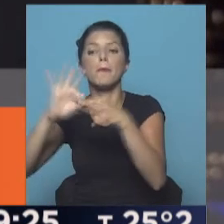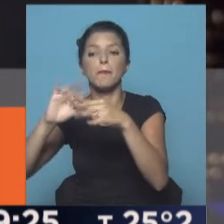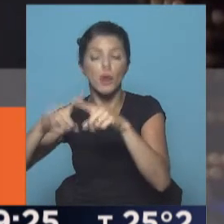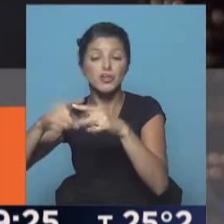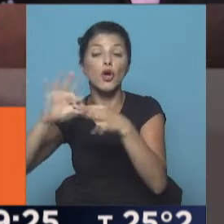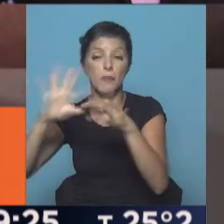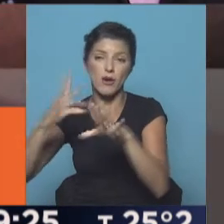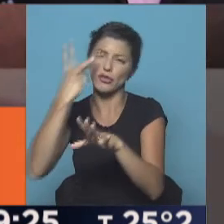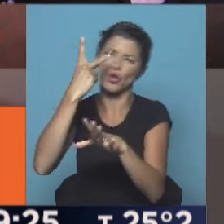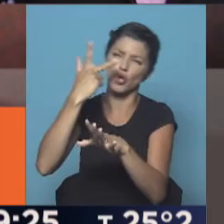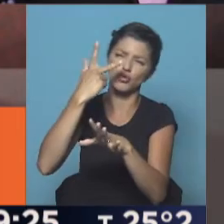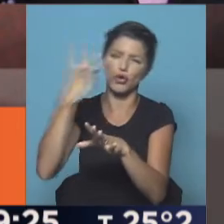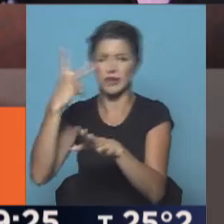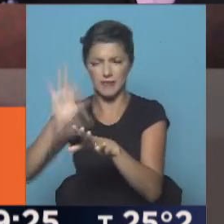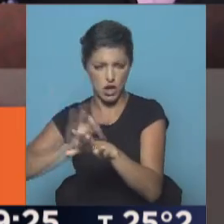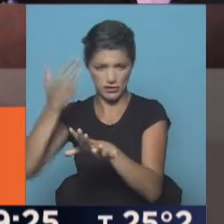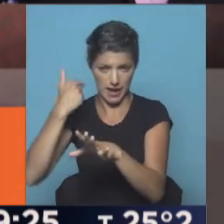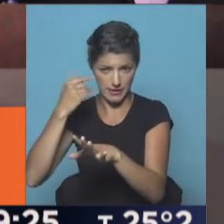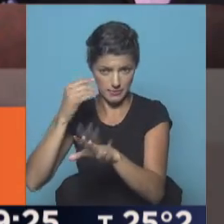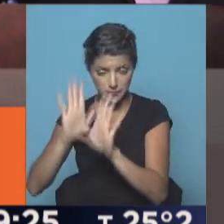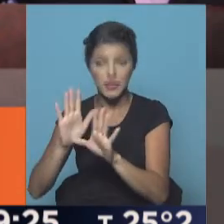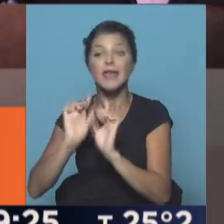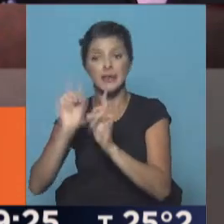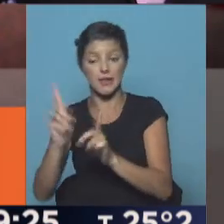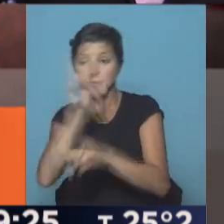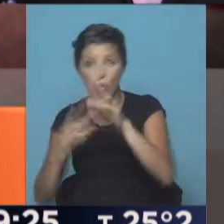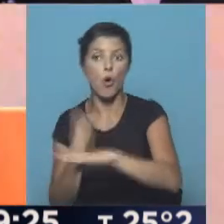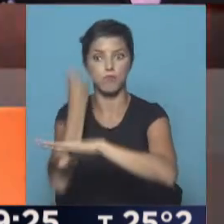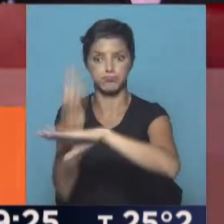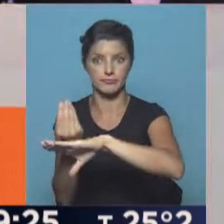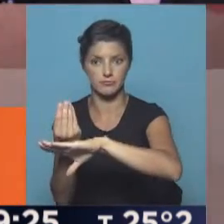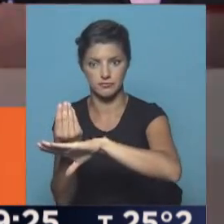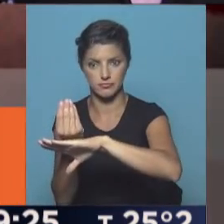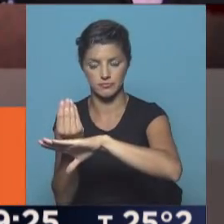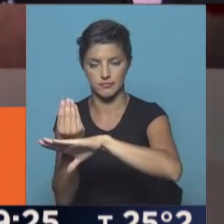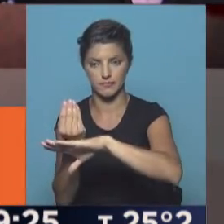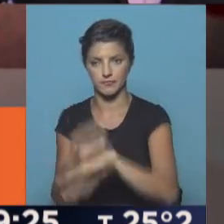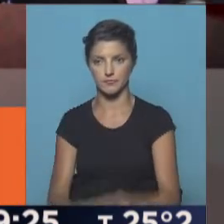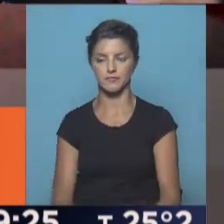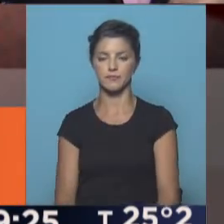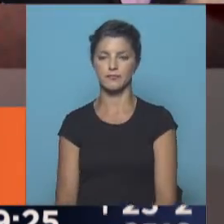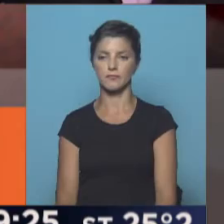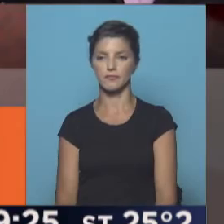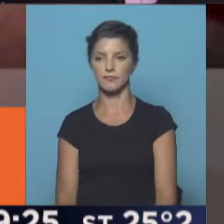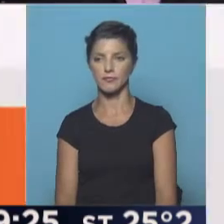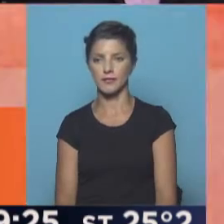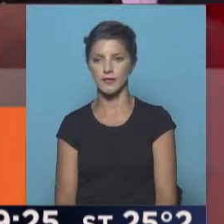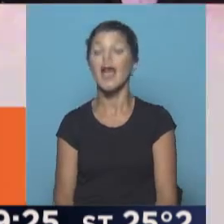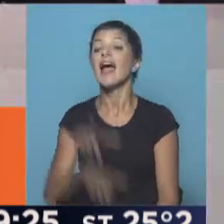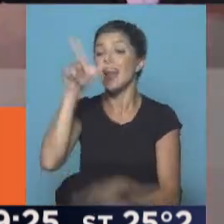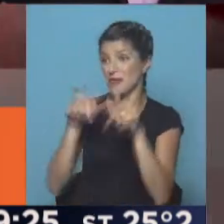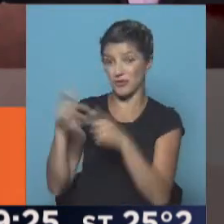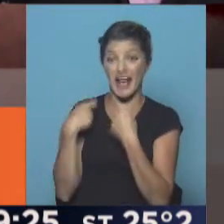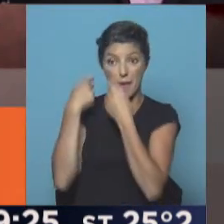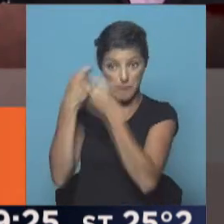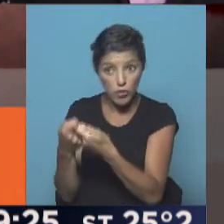3 años, y que también quiso tomar el partido por asalto. Los Berniers, los seguidores de Bernie